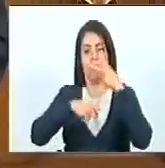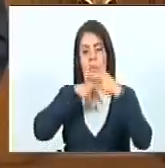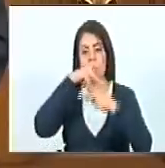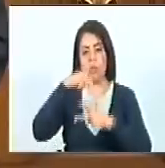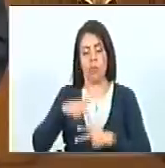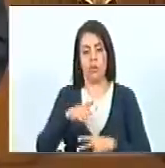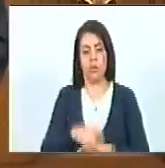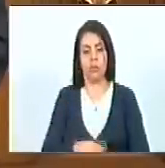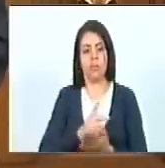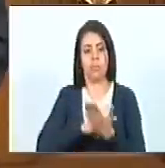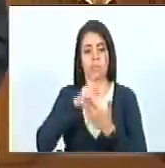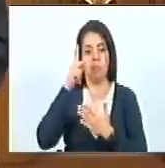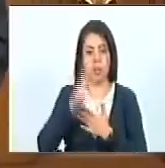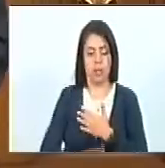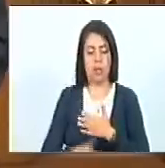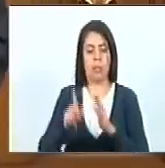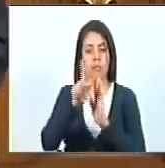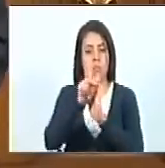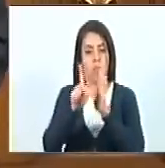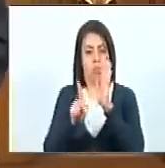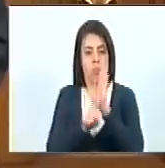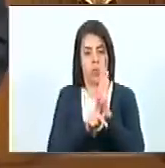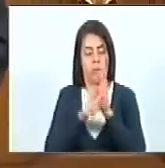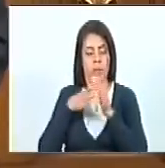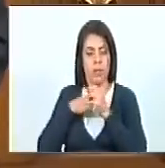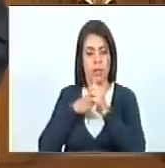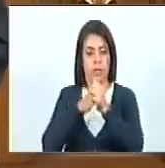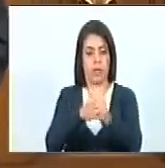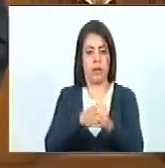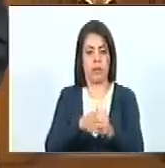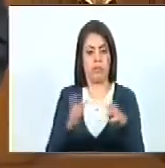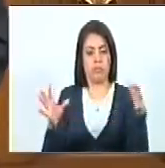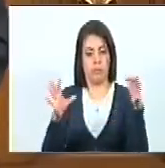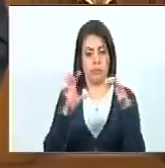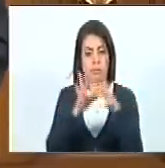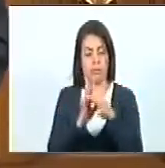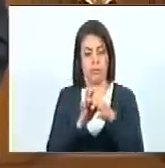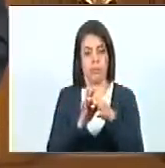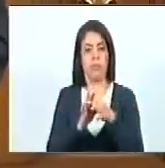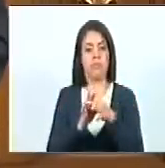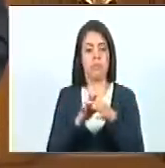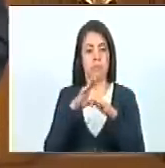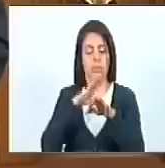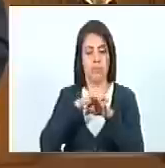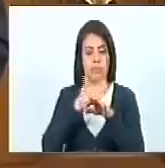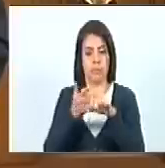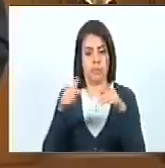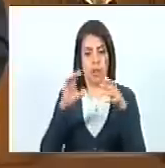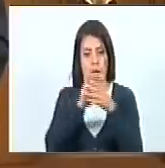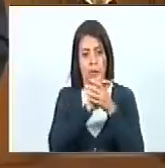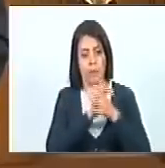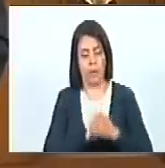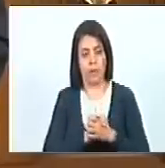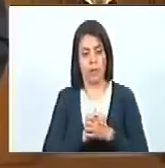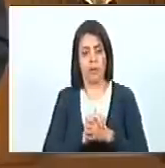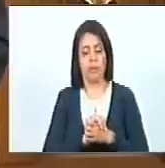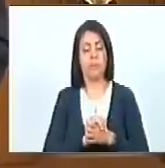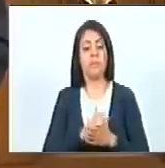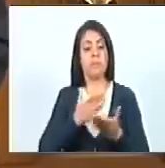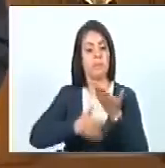políticas, planes y programas orientados a afianzar los vínculos de amistad